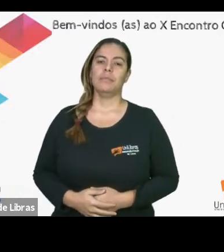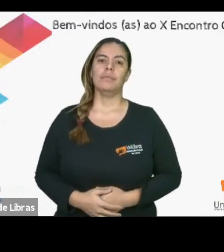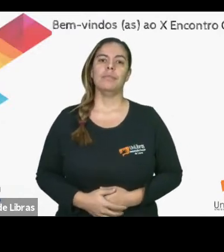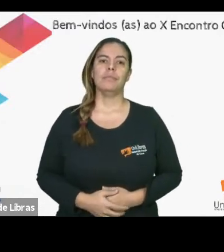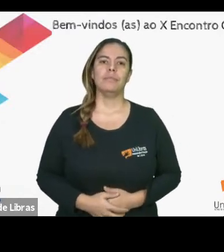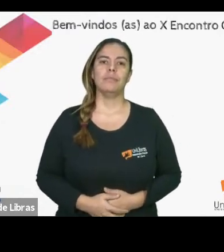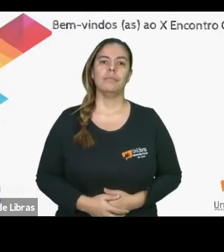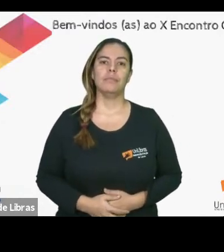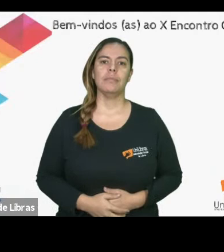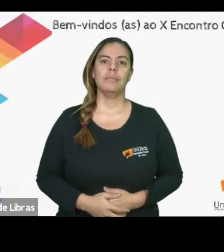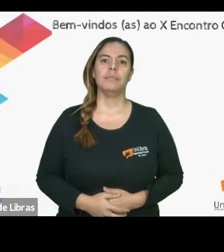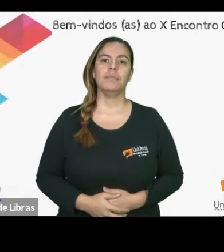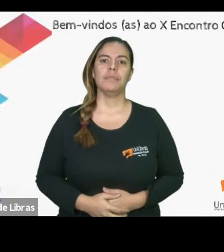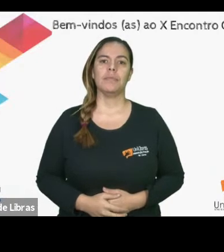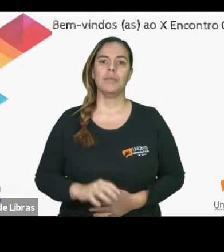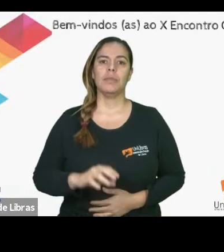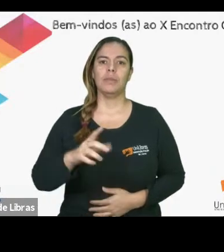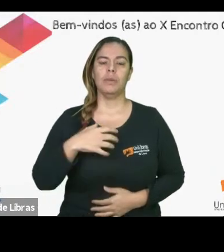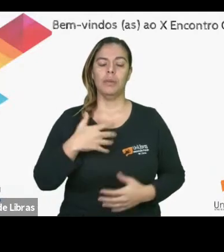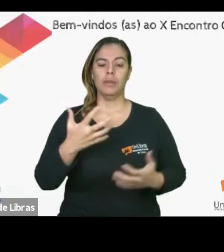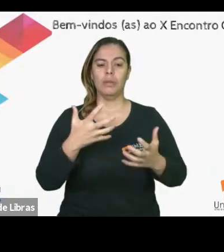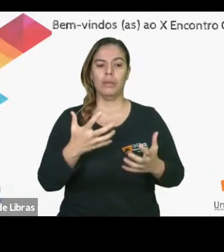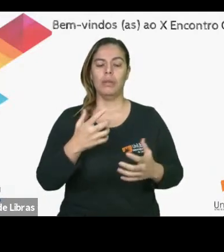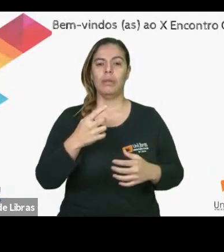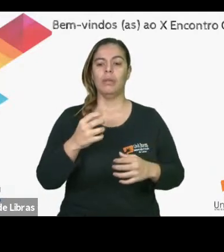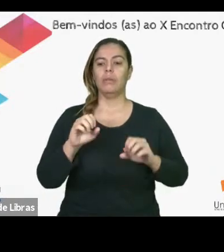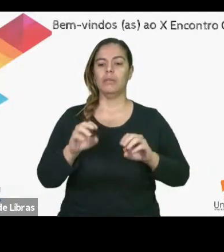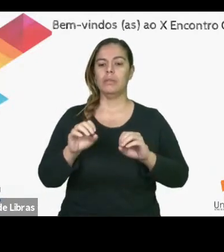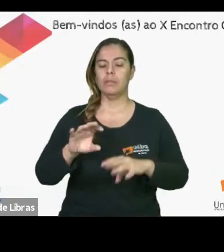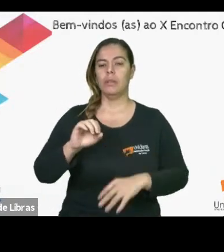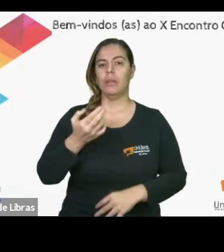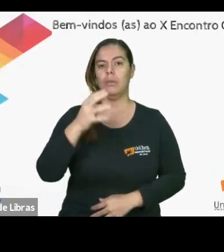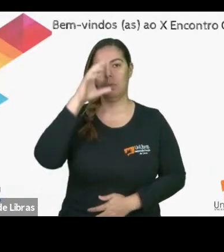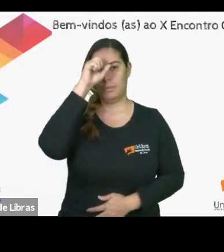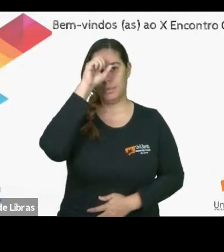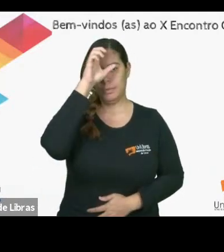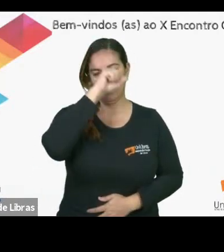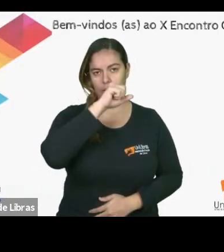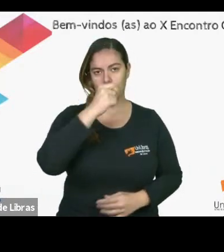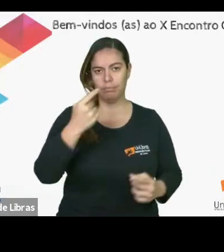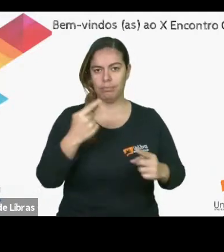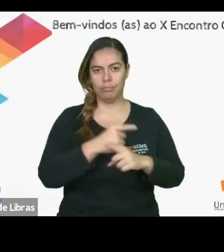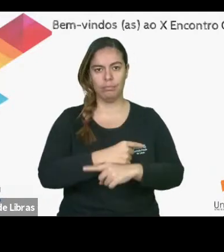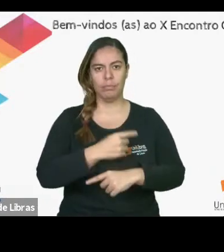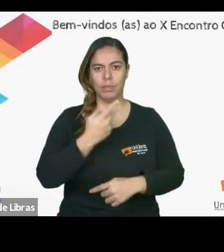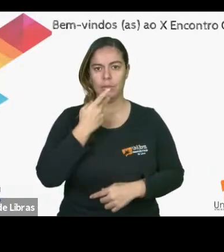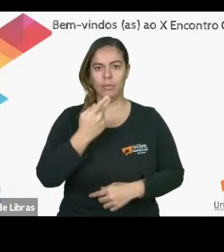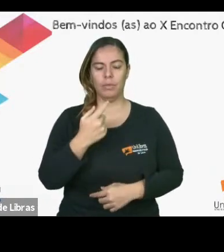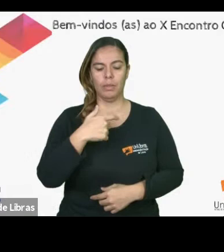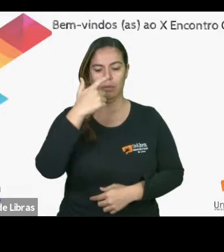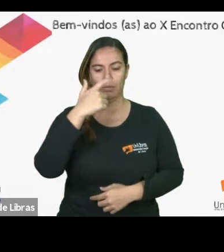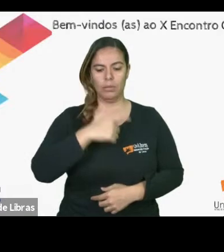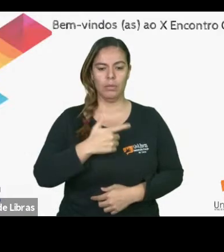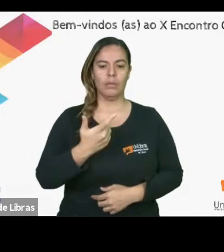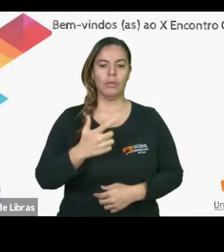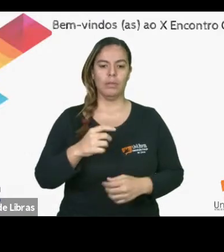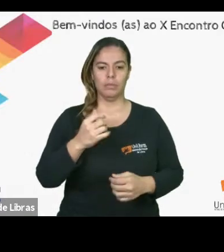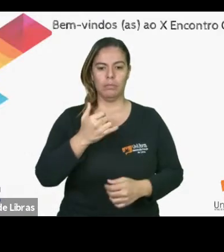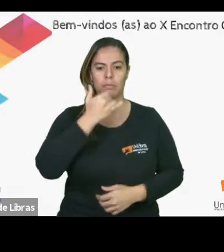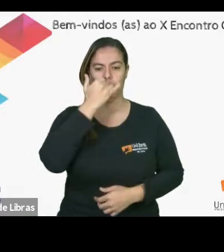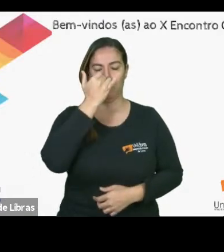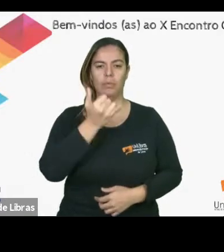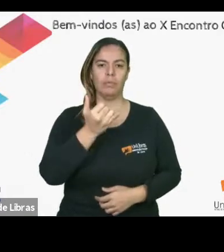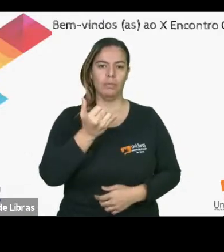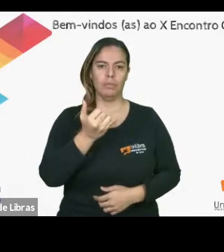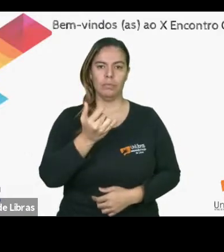No respecto de qué es lo que se quiere enseñar o aprender. Yo lo que digo es que eso es inevitable que pase el